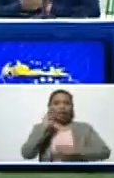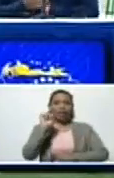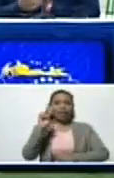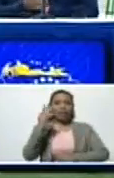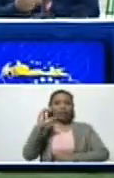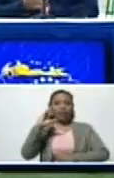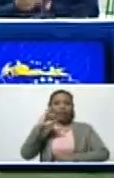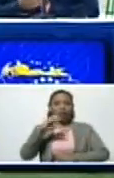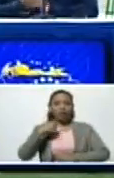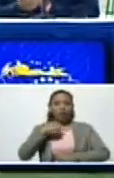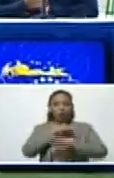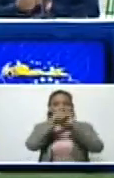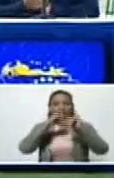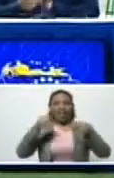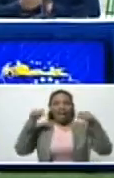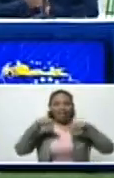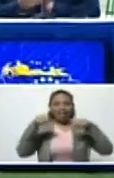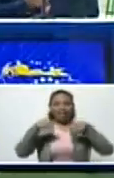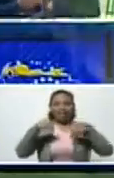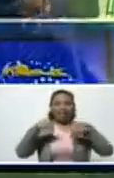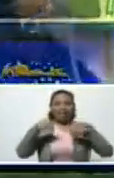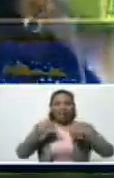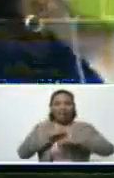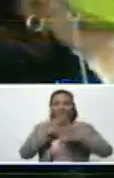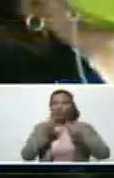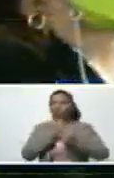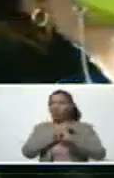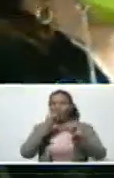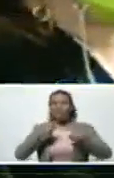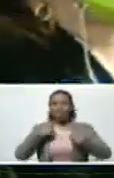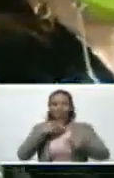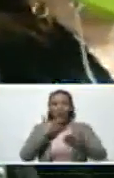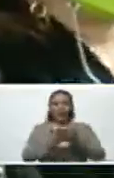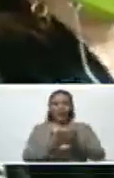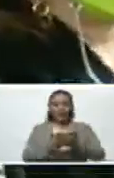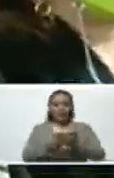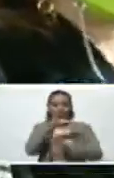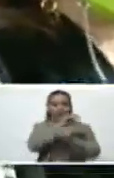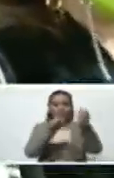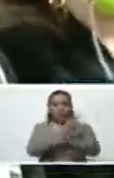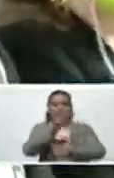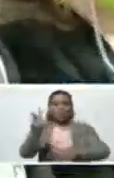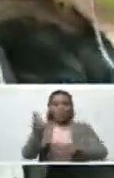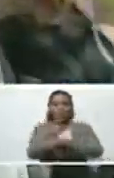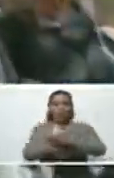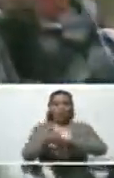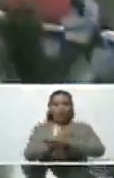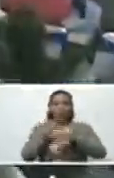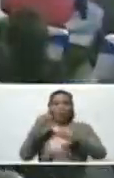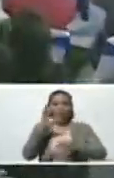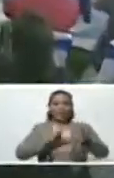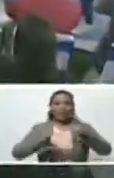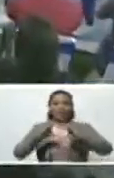Estoy feliz de estar aquí, muy feliz. Le agradezco a la vicepresidenta de Gobierno para